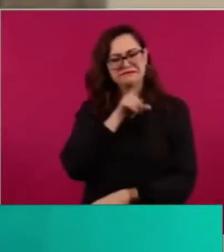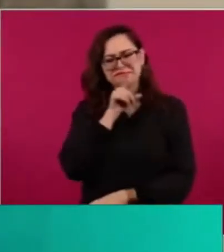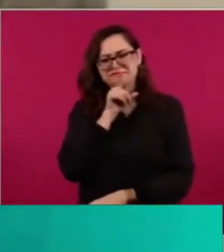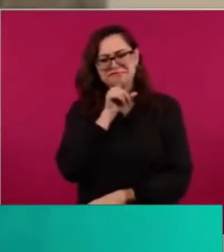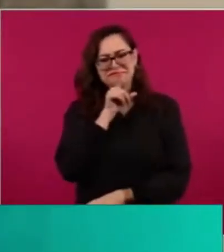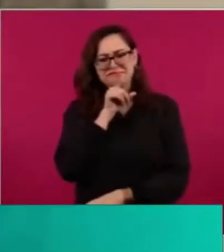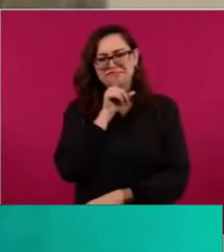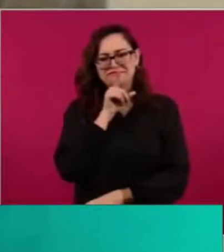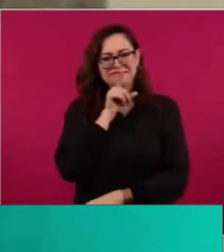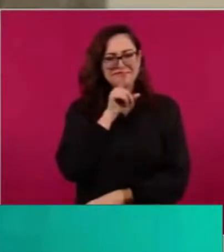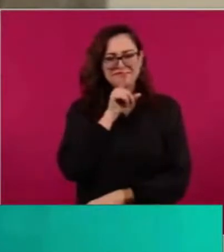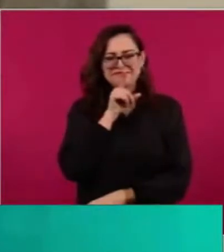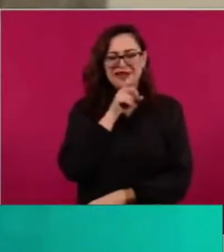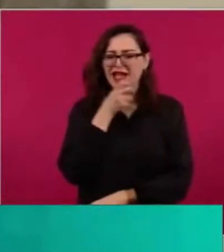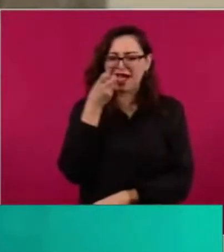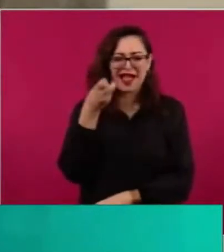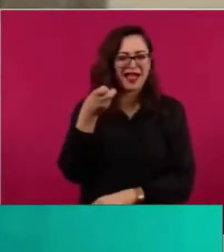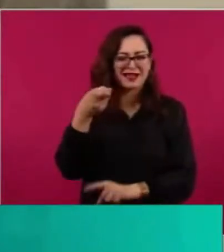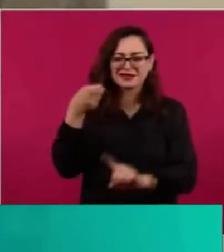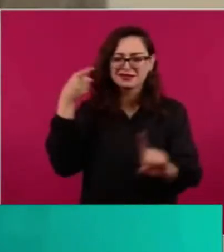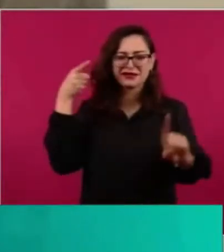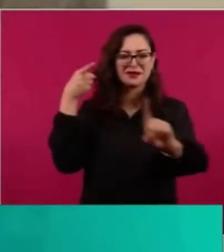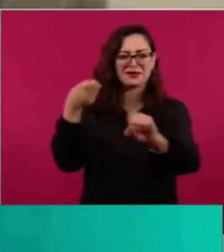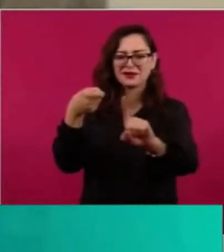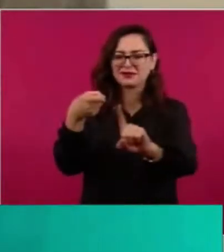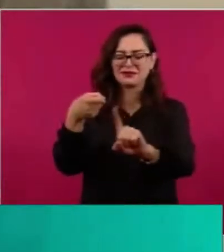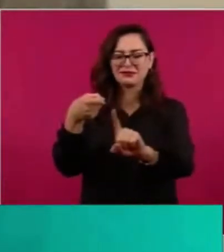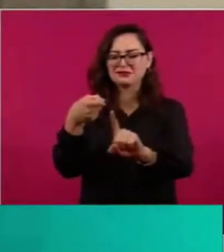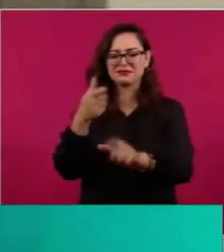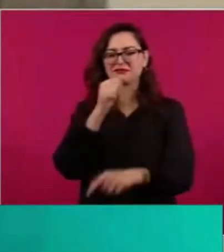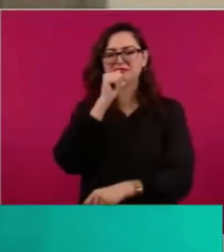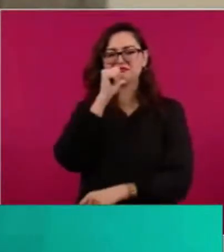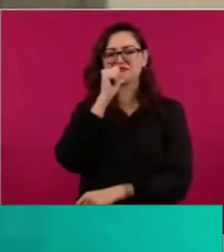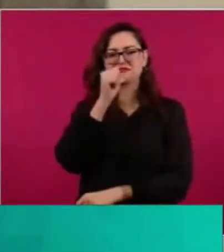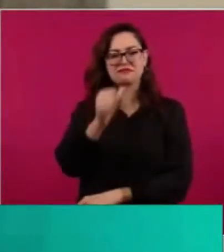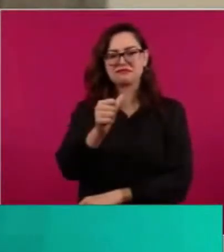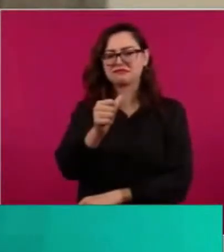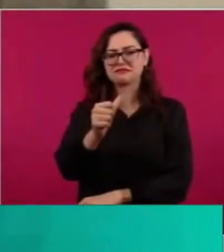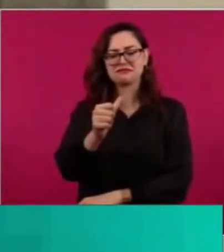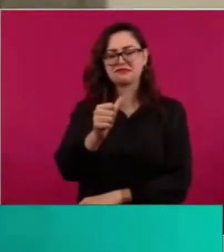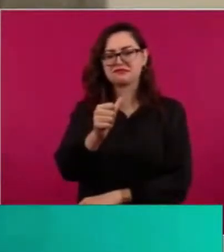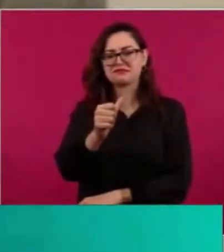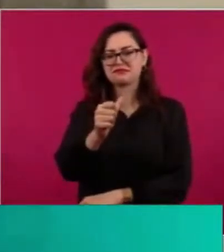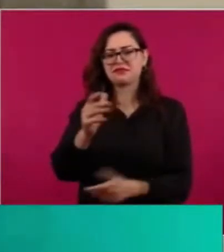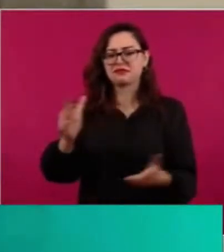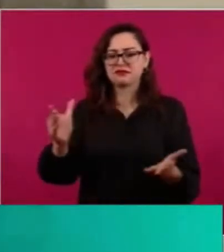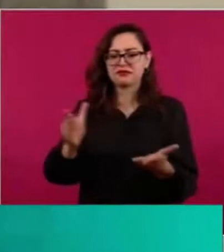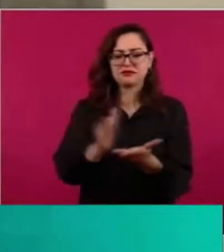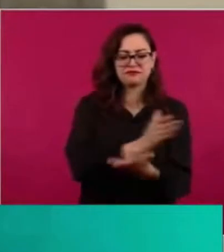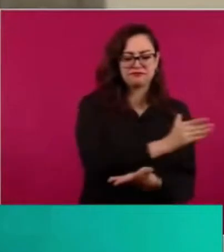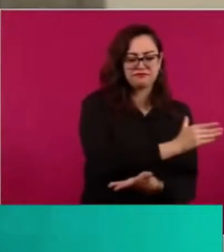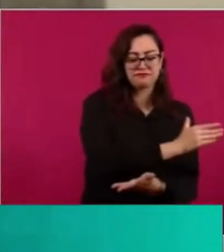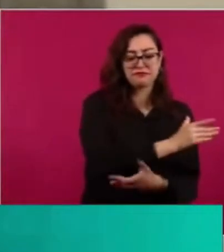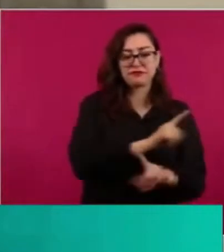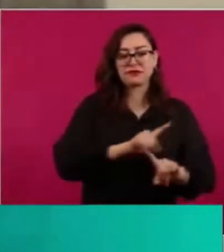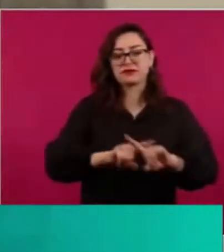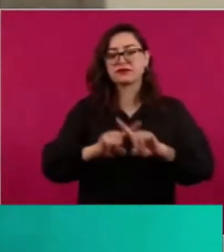sino cuidar con la vigilancia de la Secretaría de Defensa